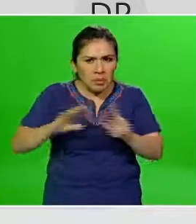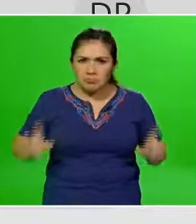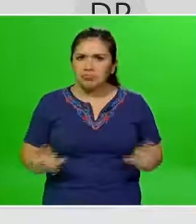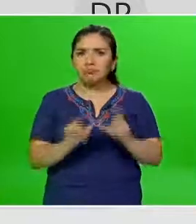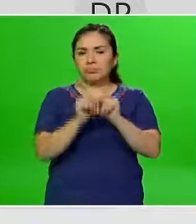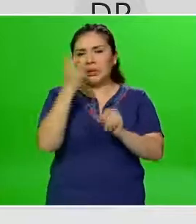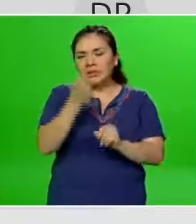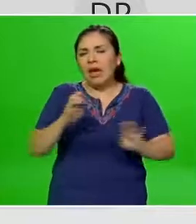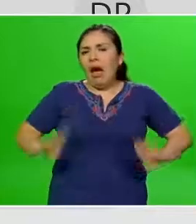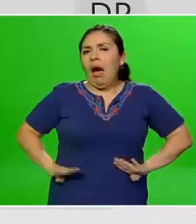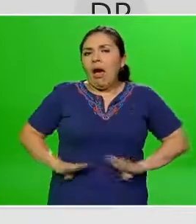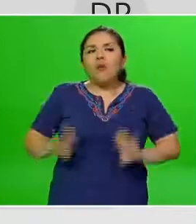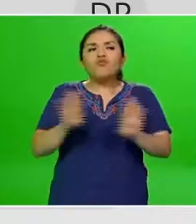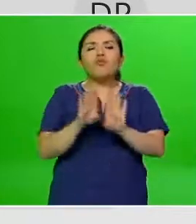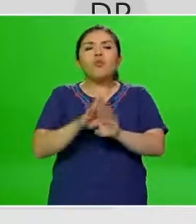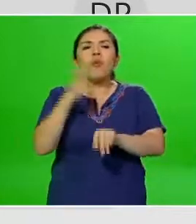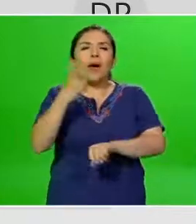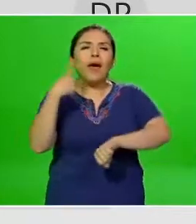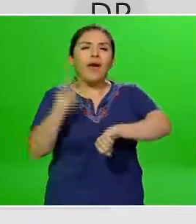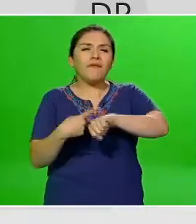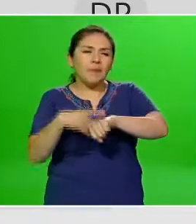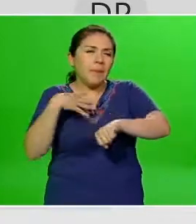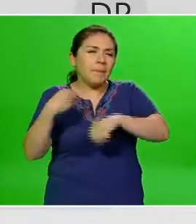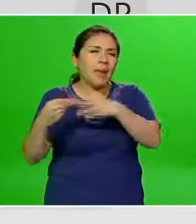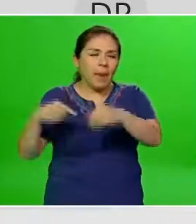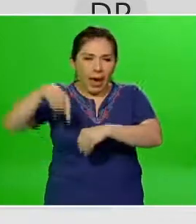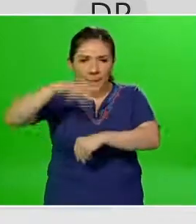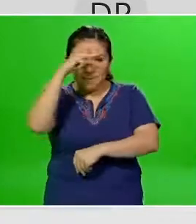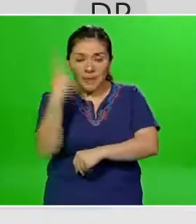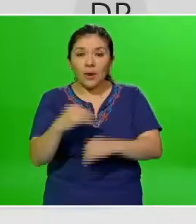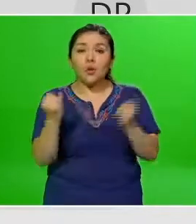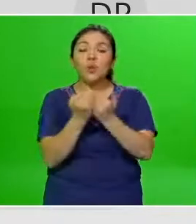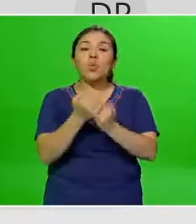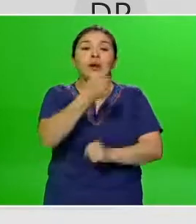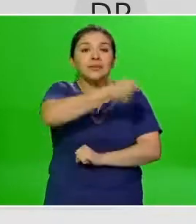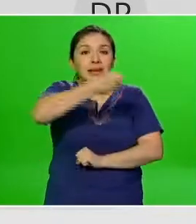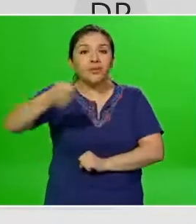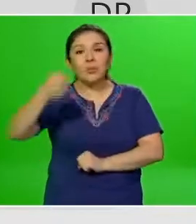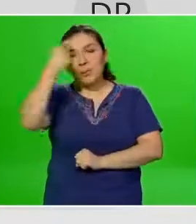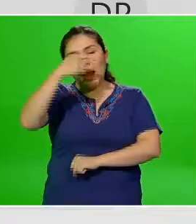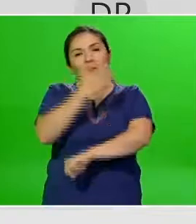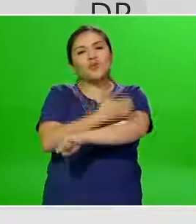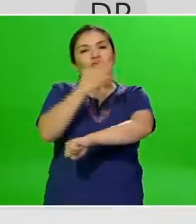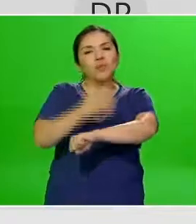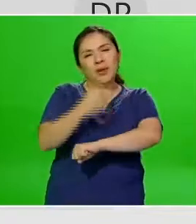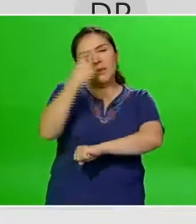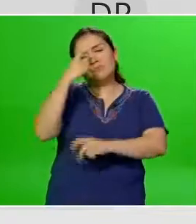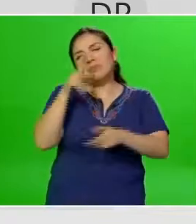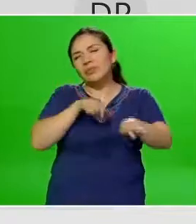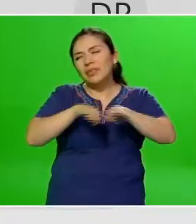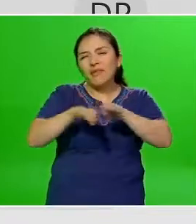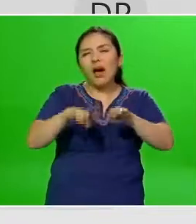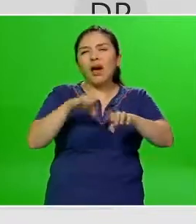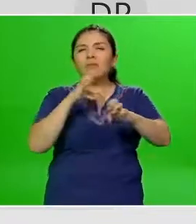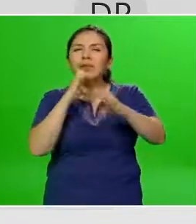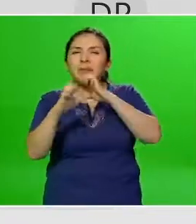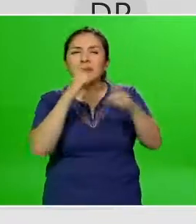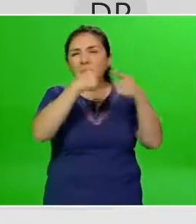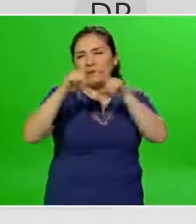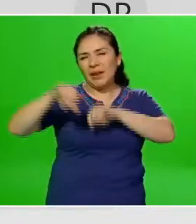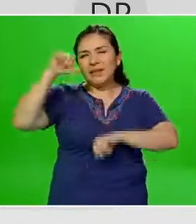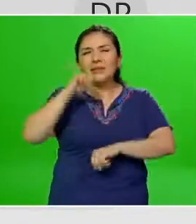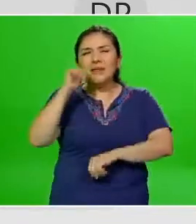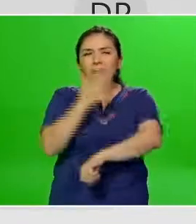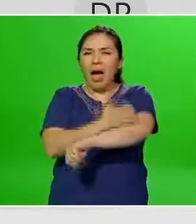del comportamiento de la epidemia en México. Saludo también a las compañeras, compañeros de los medios de comunicación que nos acompañan en